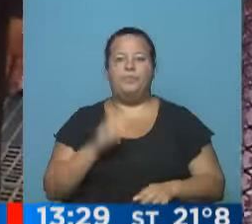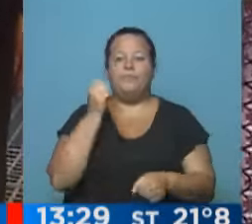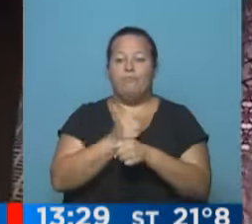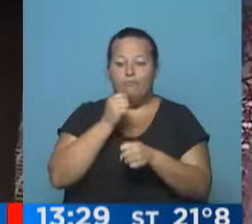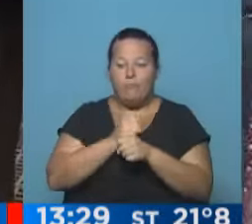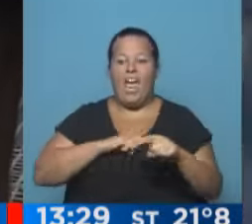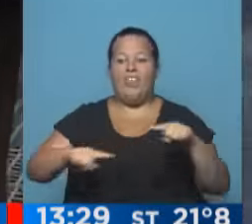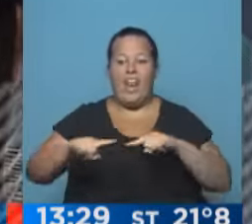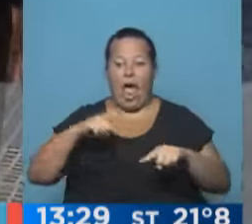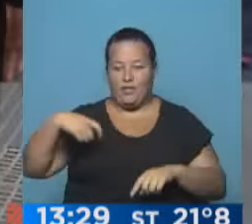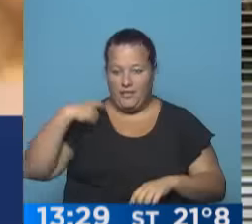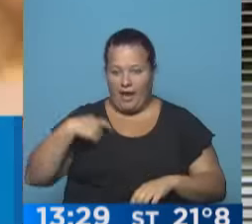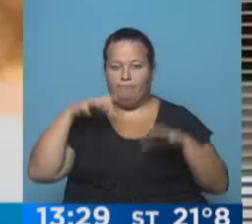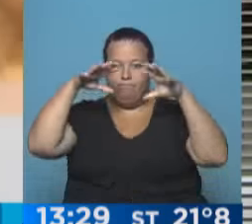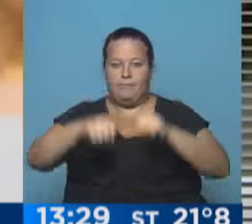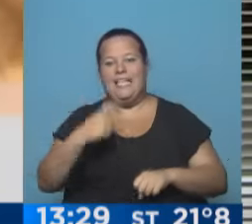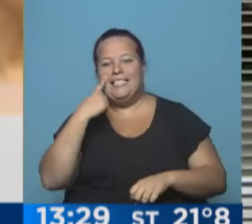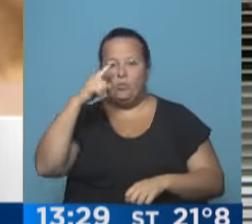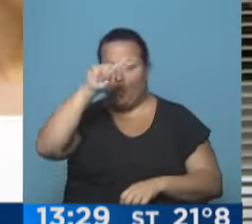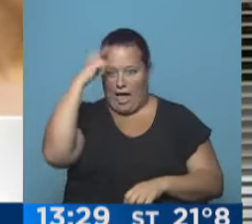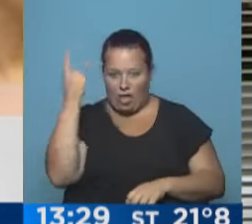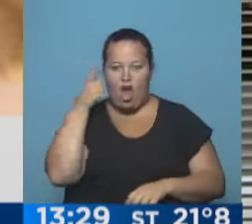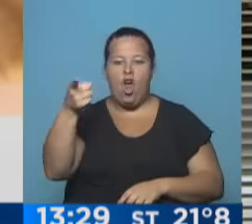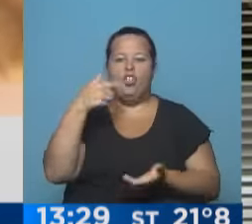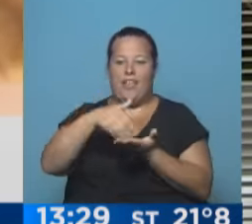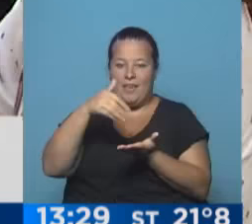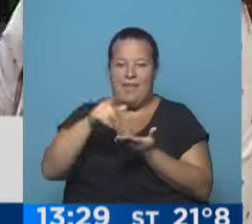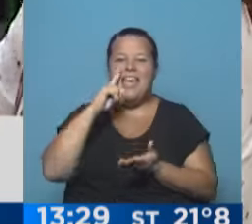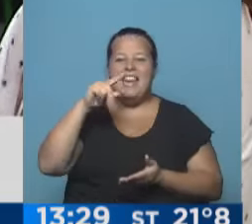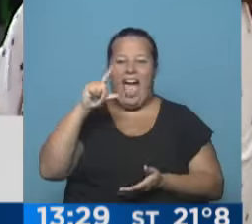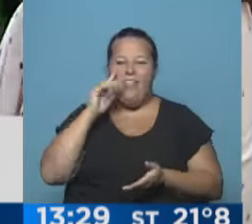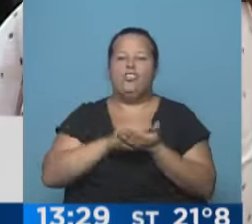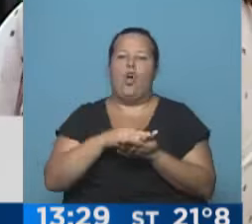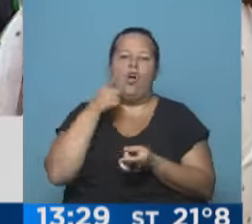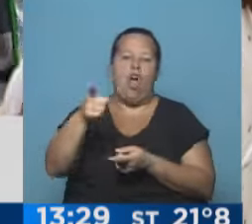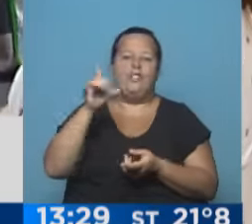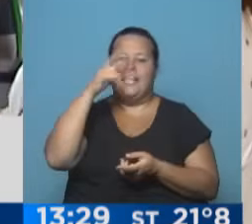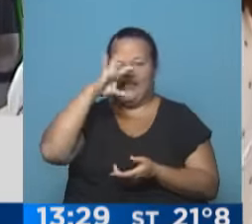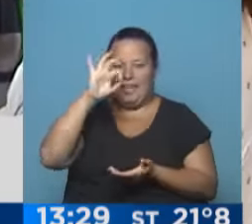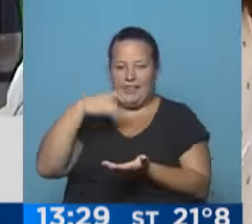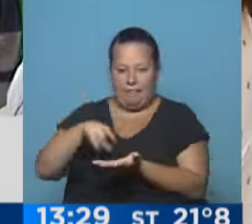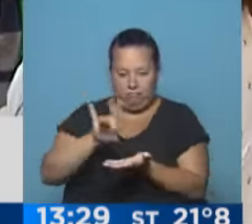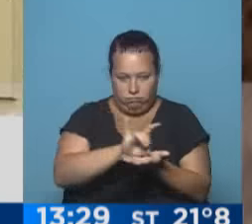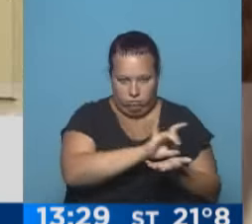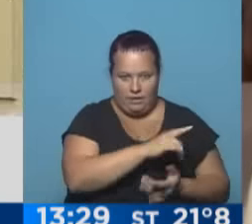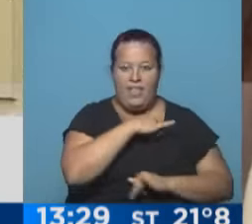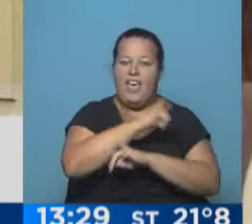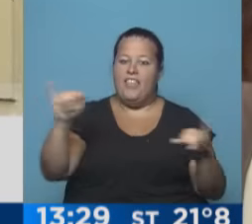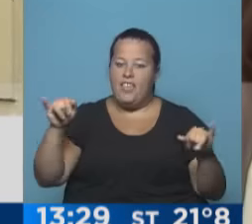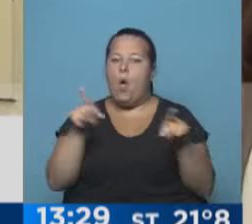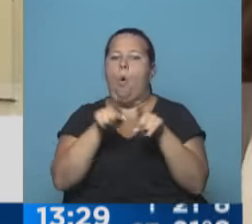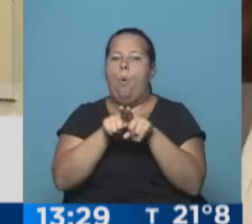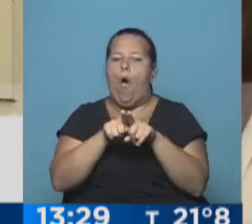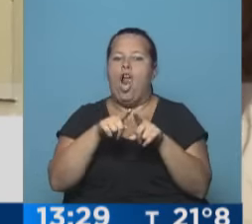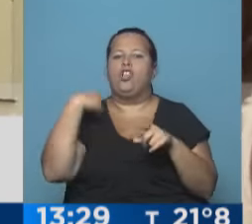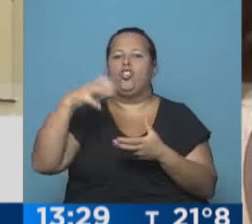Trabajadores y delegados gremiales tomaron el Instituto Nacional contra la Discriminación en rechazo a 70 despidos. Anunciaron medidas similares en